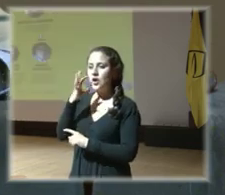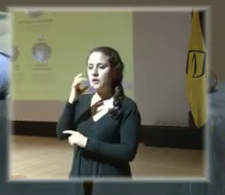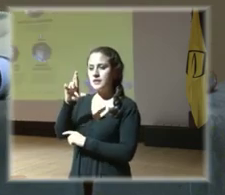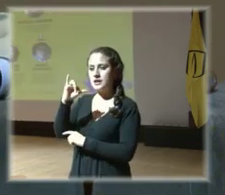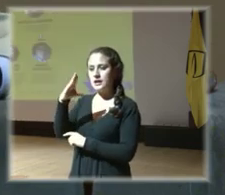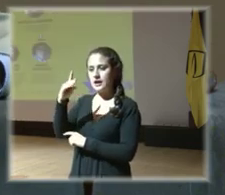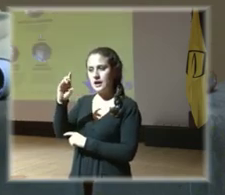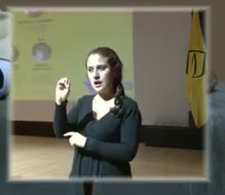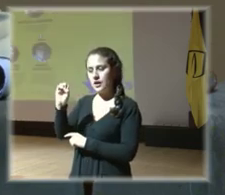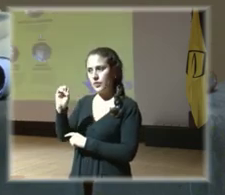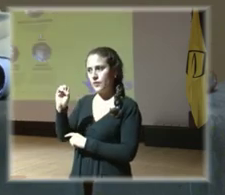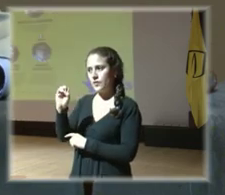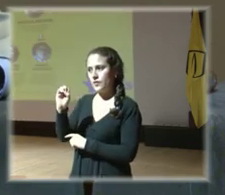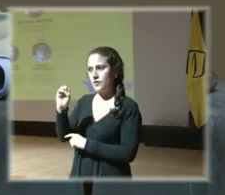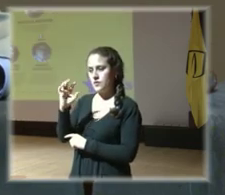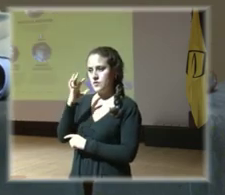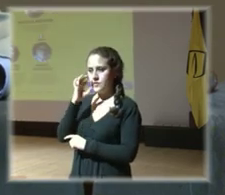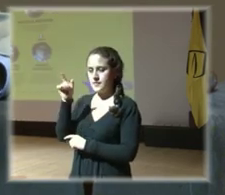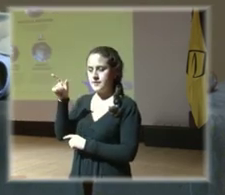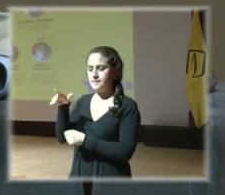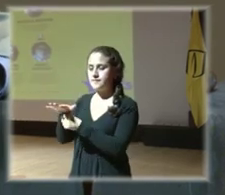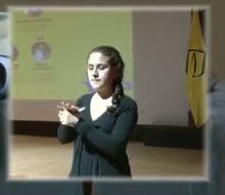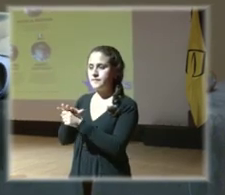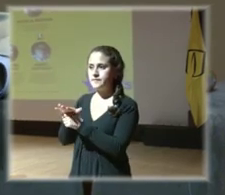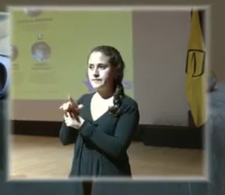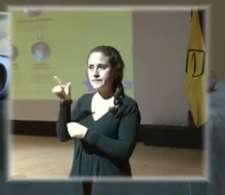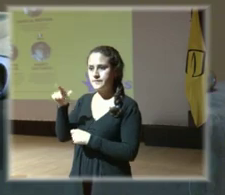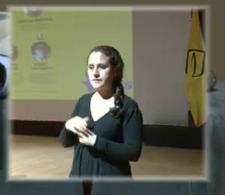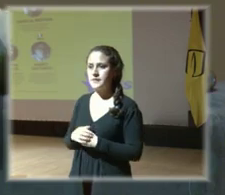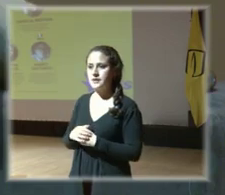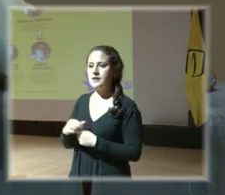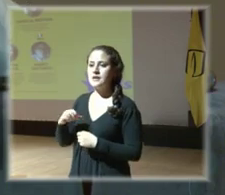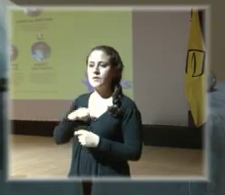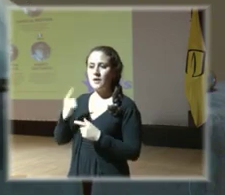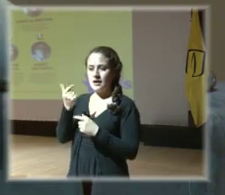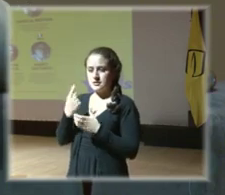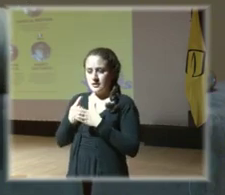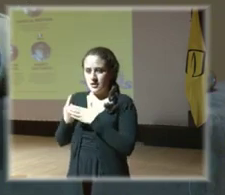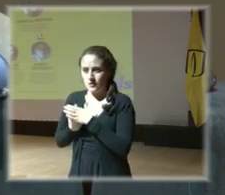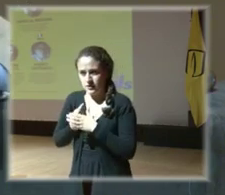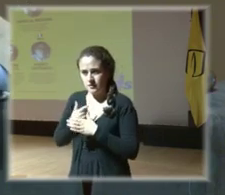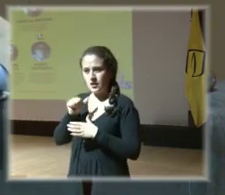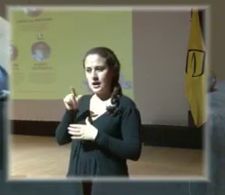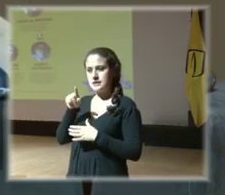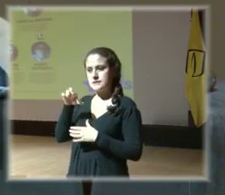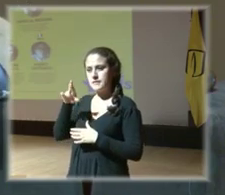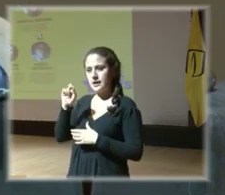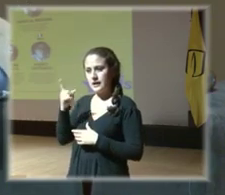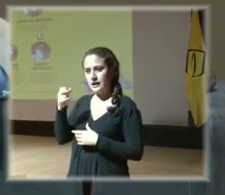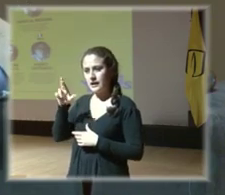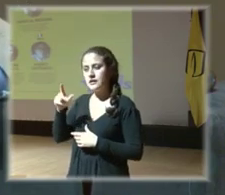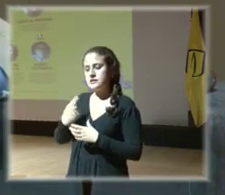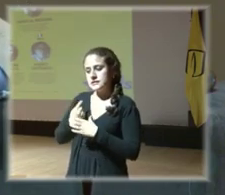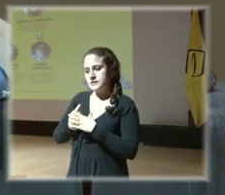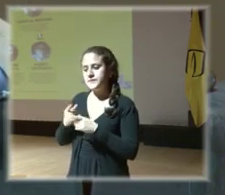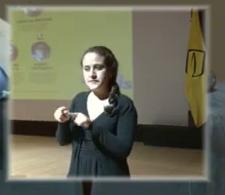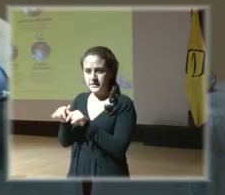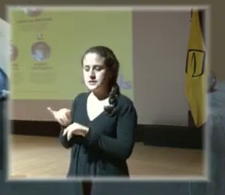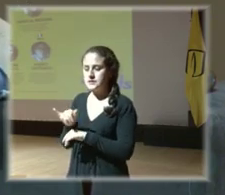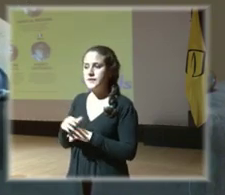Adair. Ricardo tiene Asperger, y lo curioso aquí es